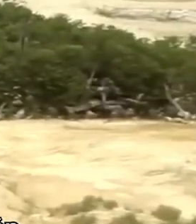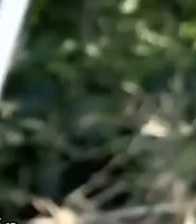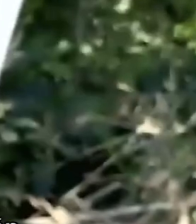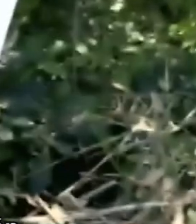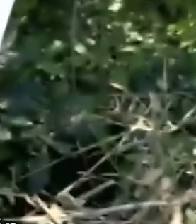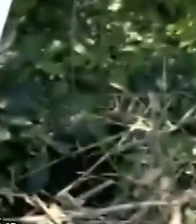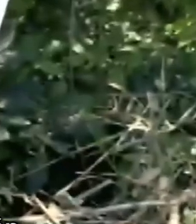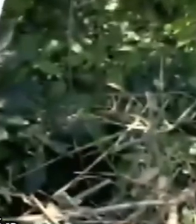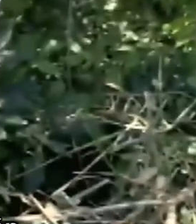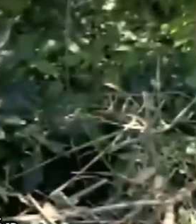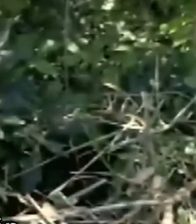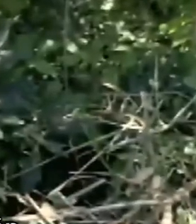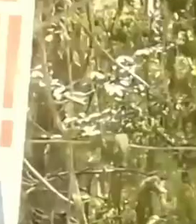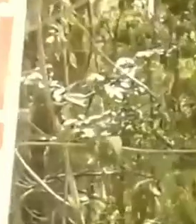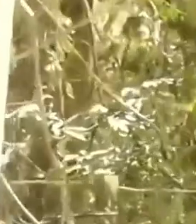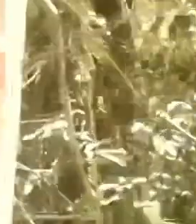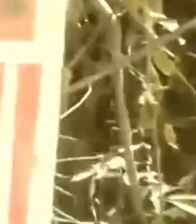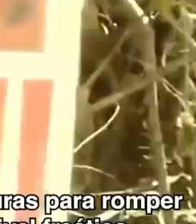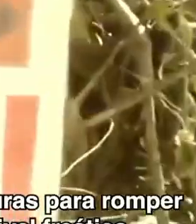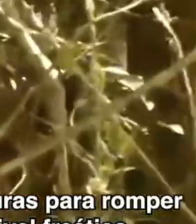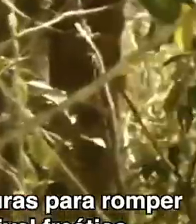hablaba de esto.